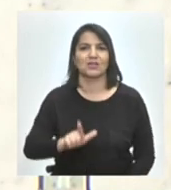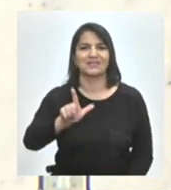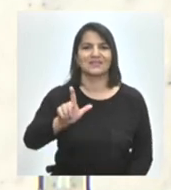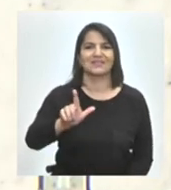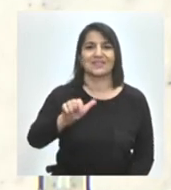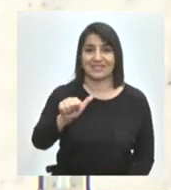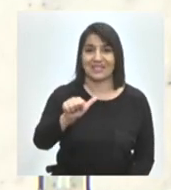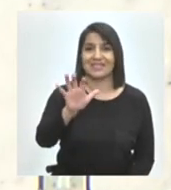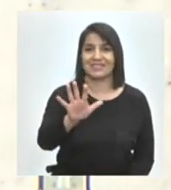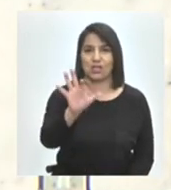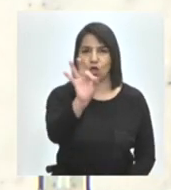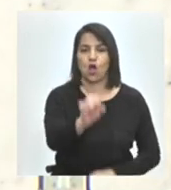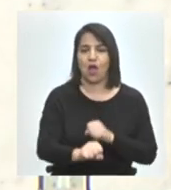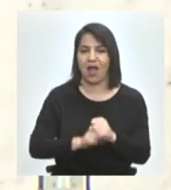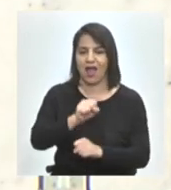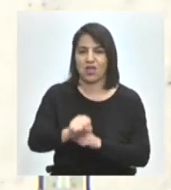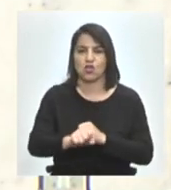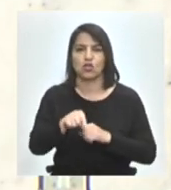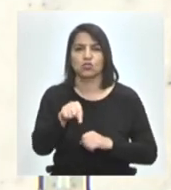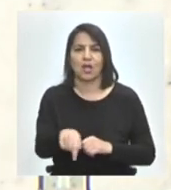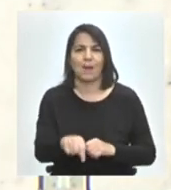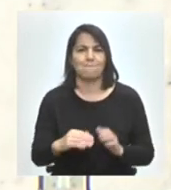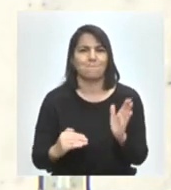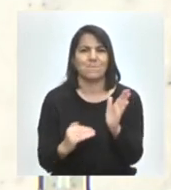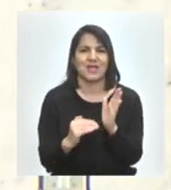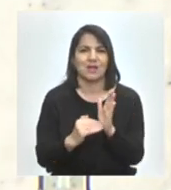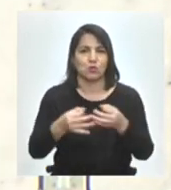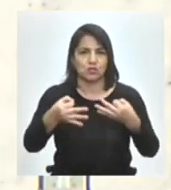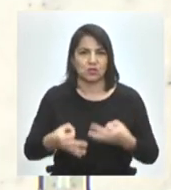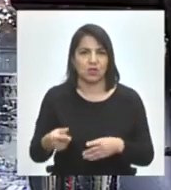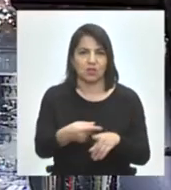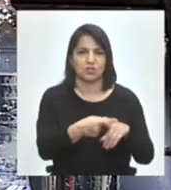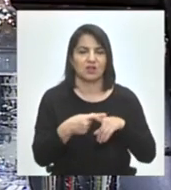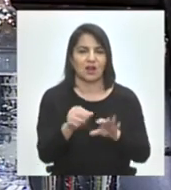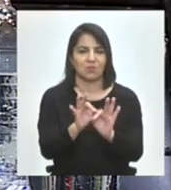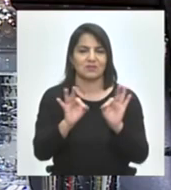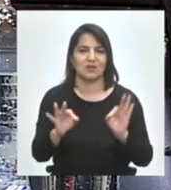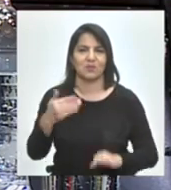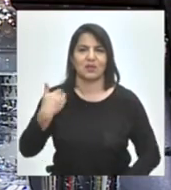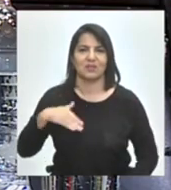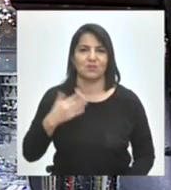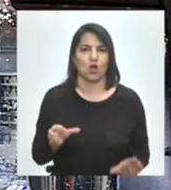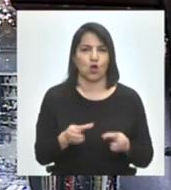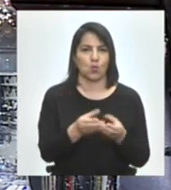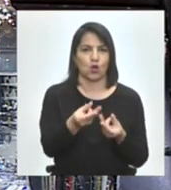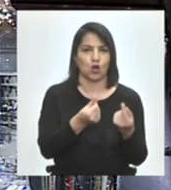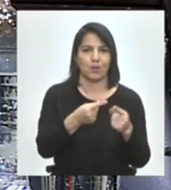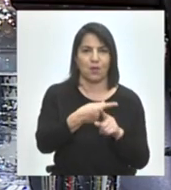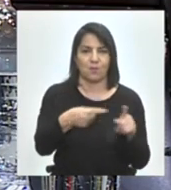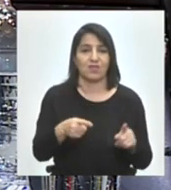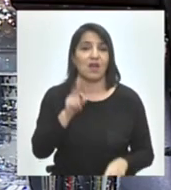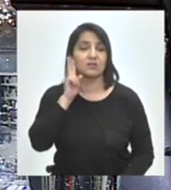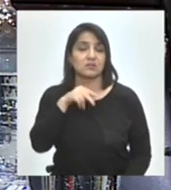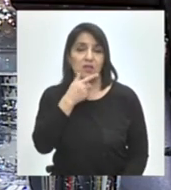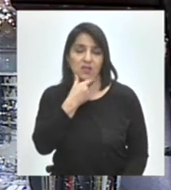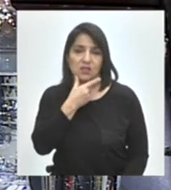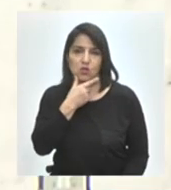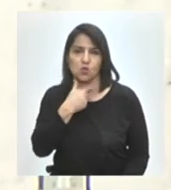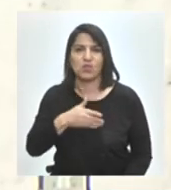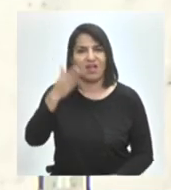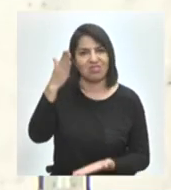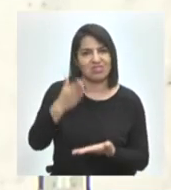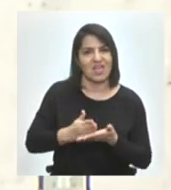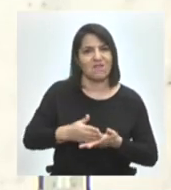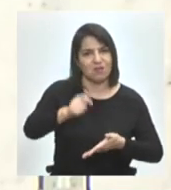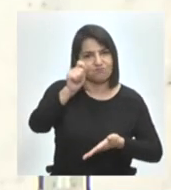piso mínimo de seguridad social, especialmente importante para la clase media, que sin lugar a dudas tendrá que ser